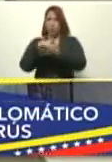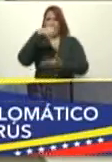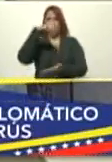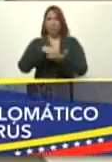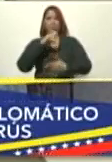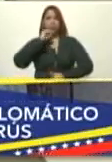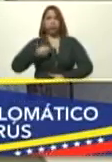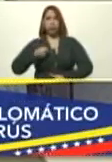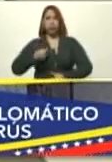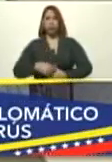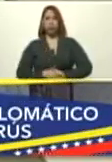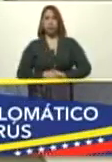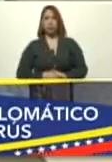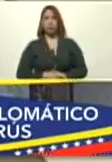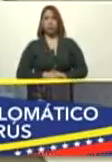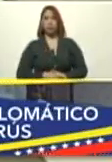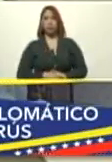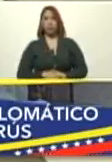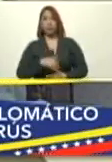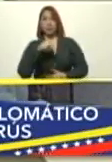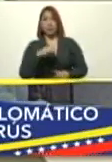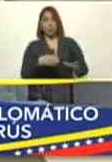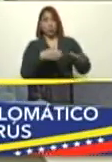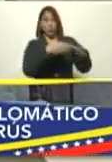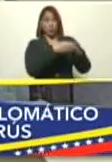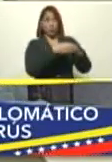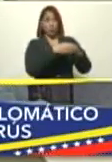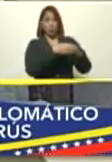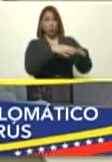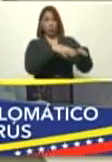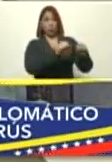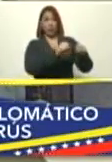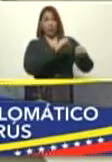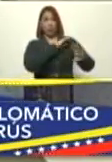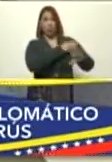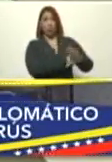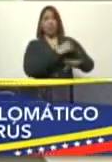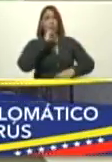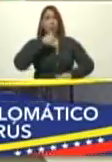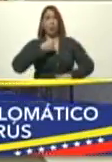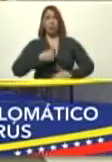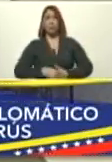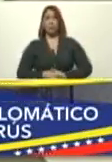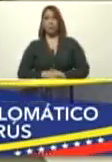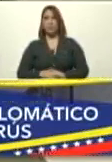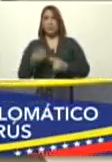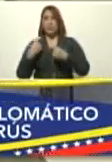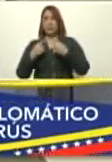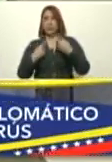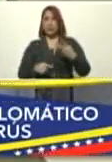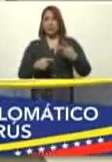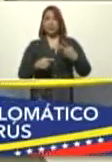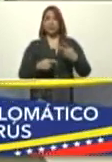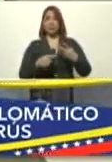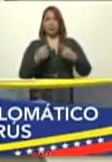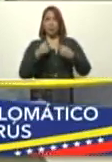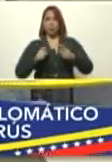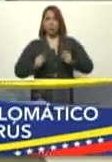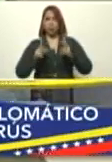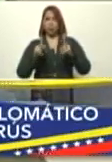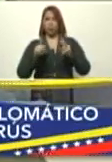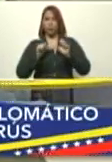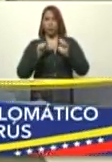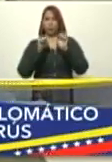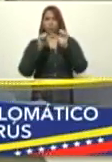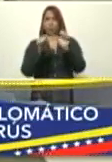Ucrania y los grupos que han tomado el poder en Ucrania en distintas ocasiones se ha